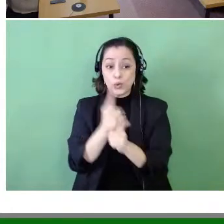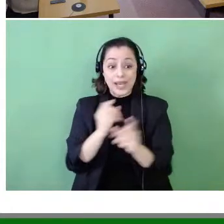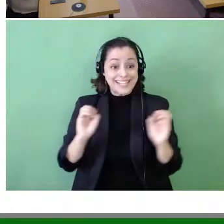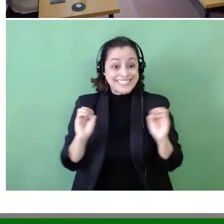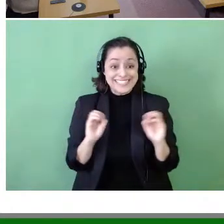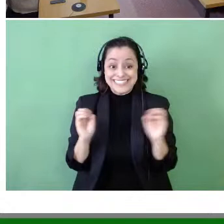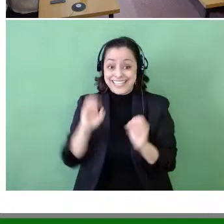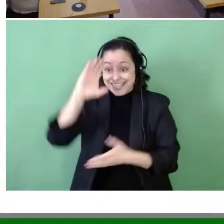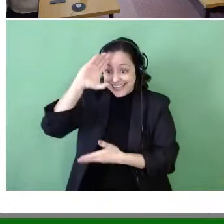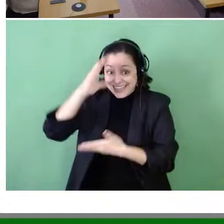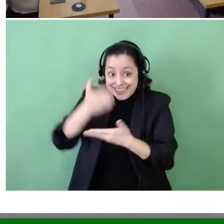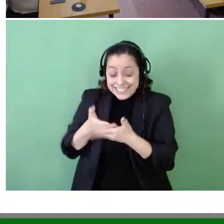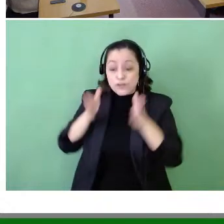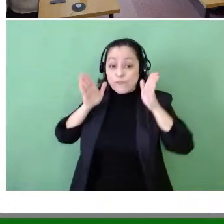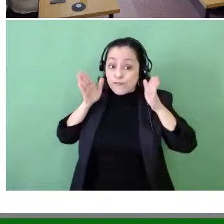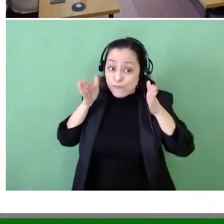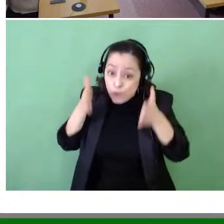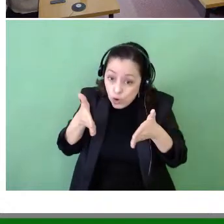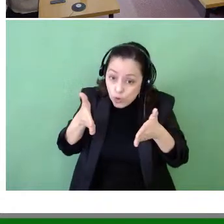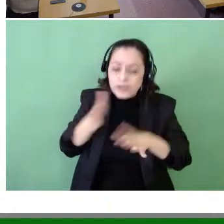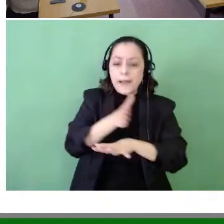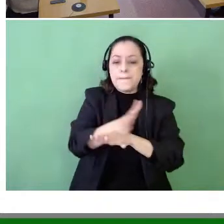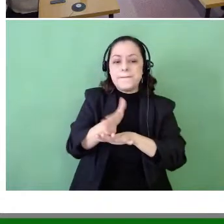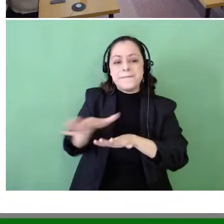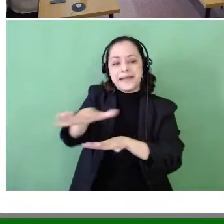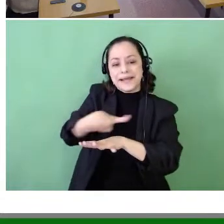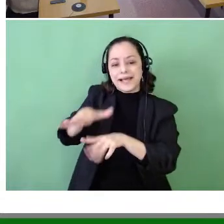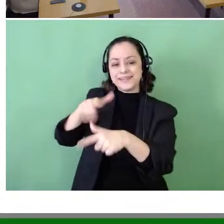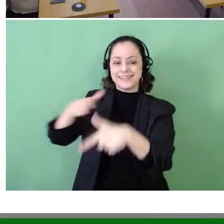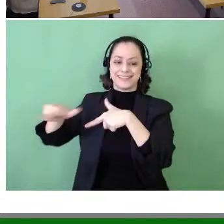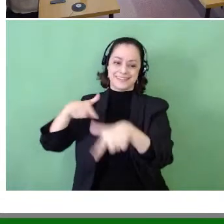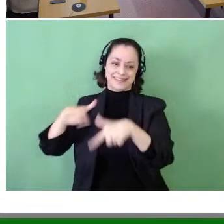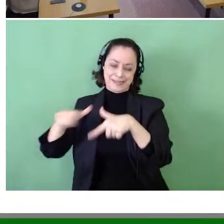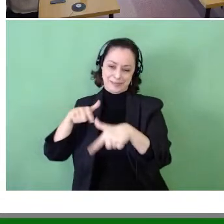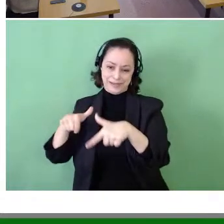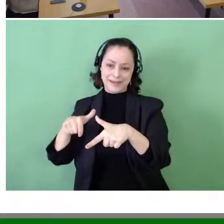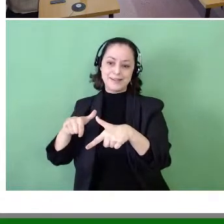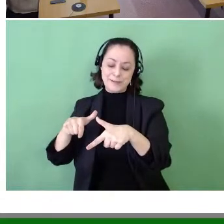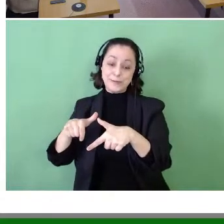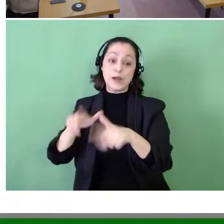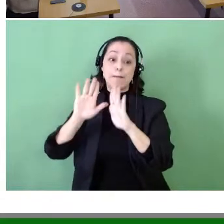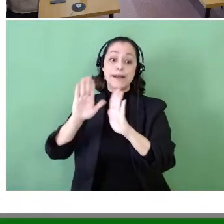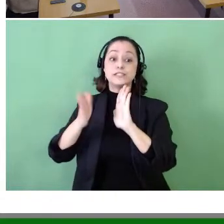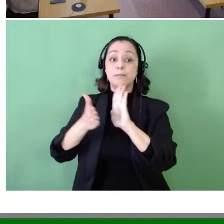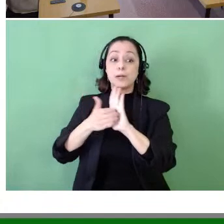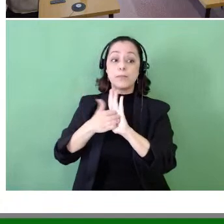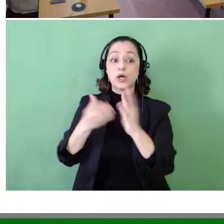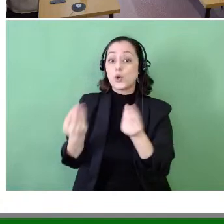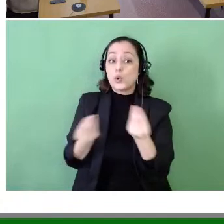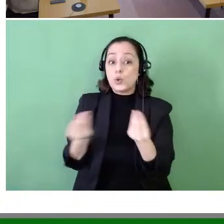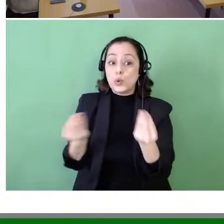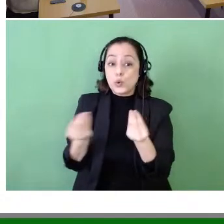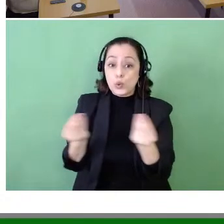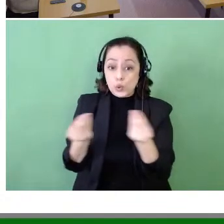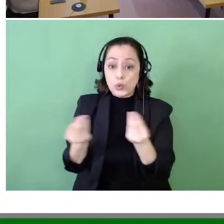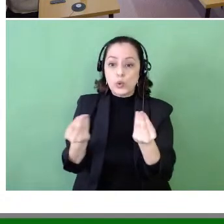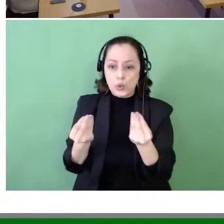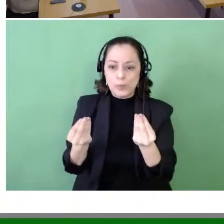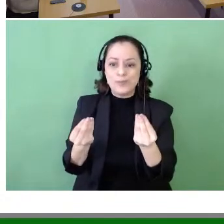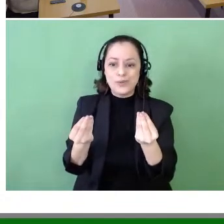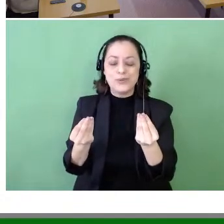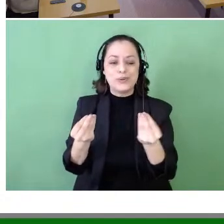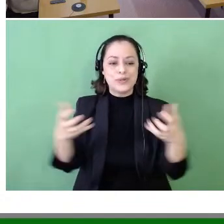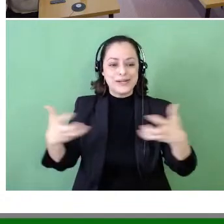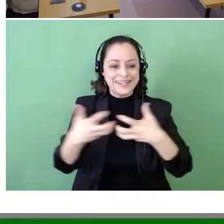mercado específicamente, claro, que trabaje con mercado laboral y que proponga situaciones de formación. Entonces, eso